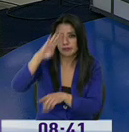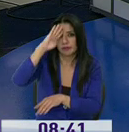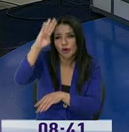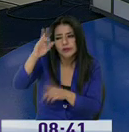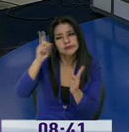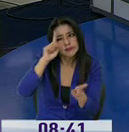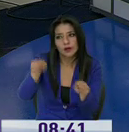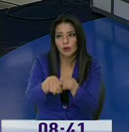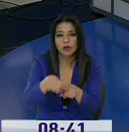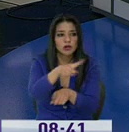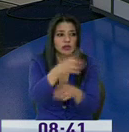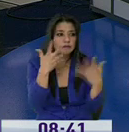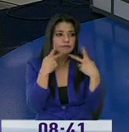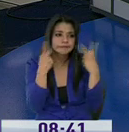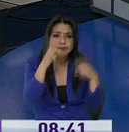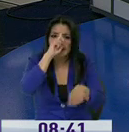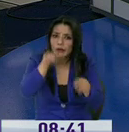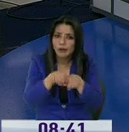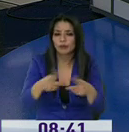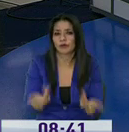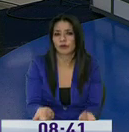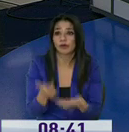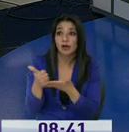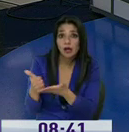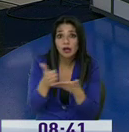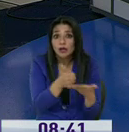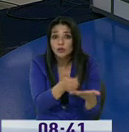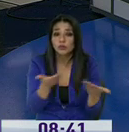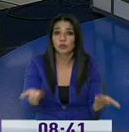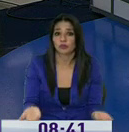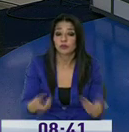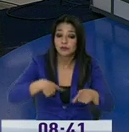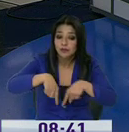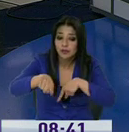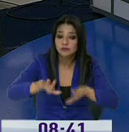pónganse de acuerdo con Obras Públicas, ayudemos, facilitemos el